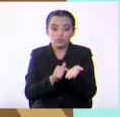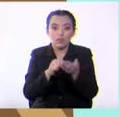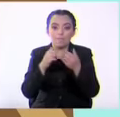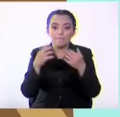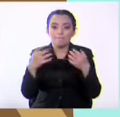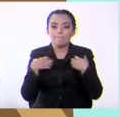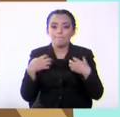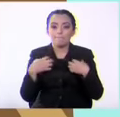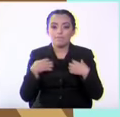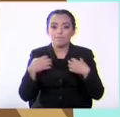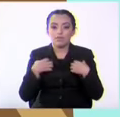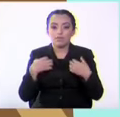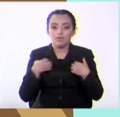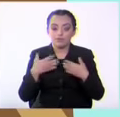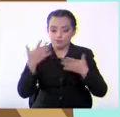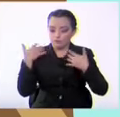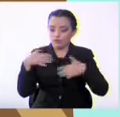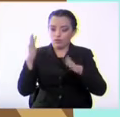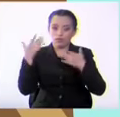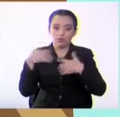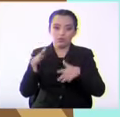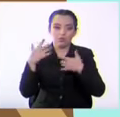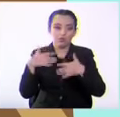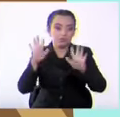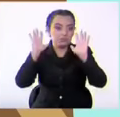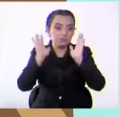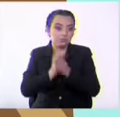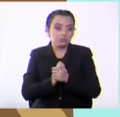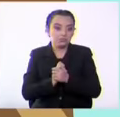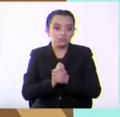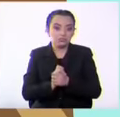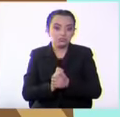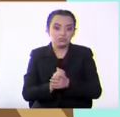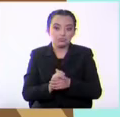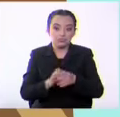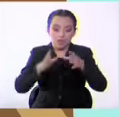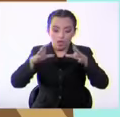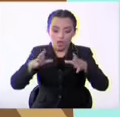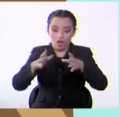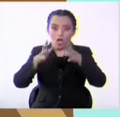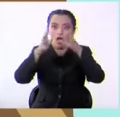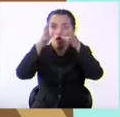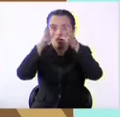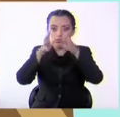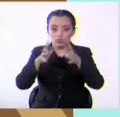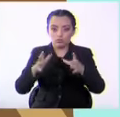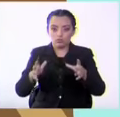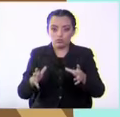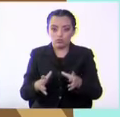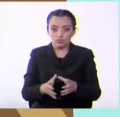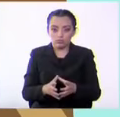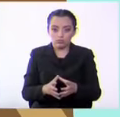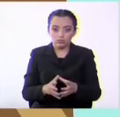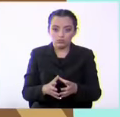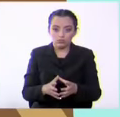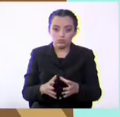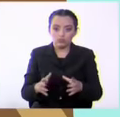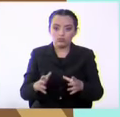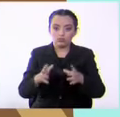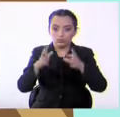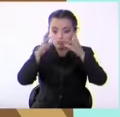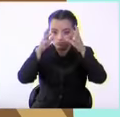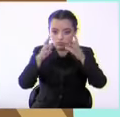un ambiente específico. En este caso, viven en la corteza marrón de un árbol y la presión la impone un